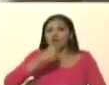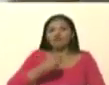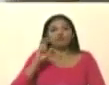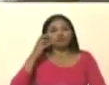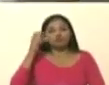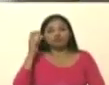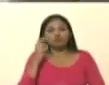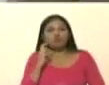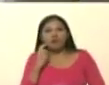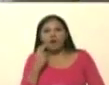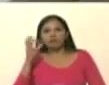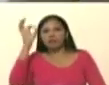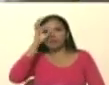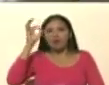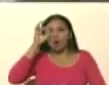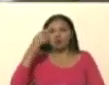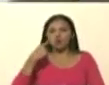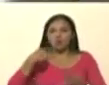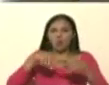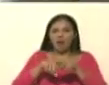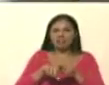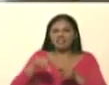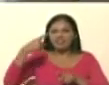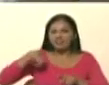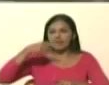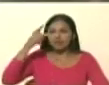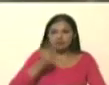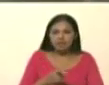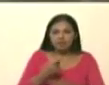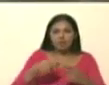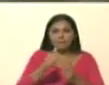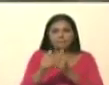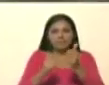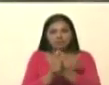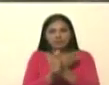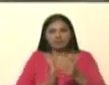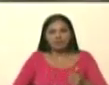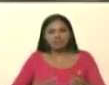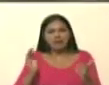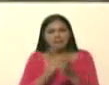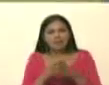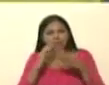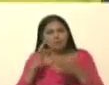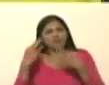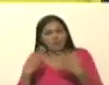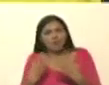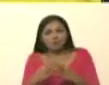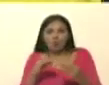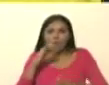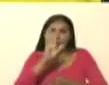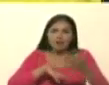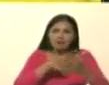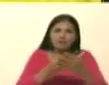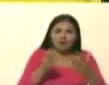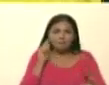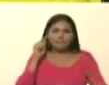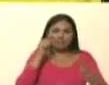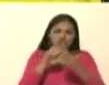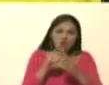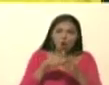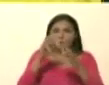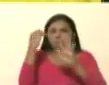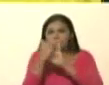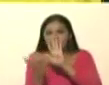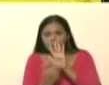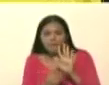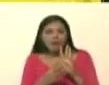oreo tiene que ser vicepresidenta compañera en la planificación en la visión estratégica en el